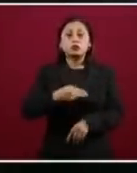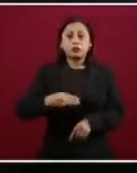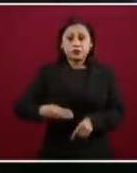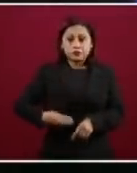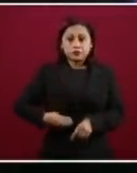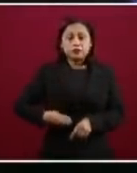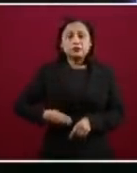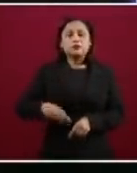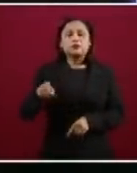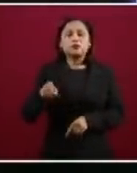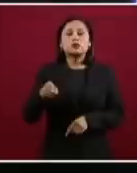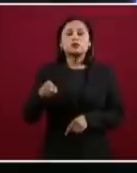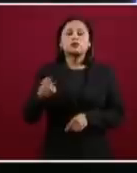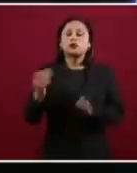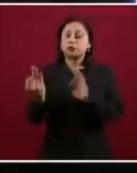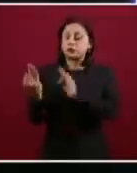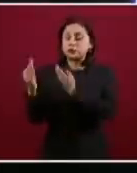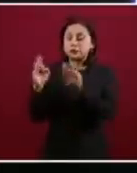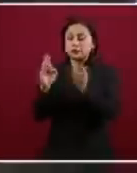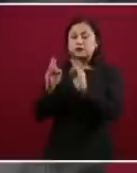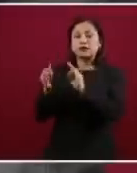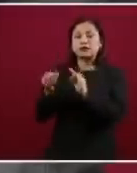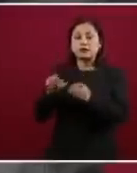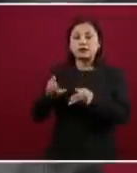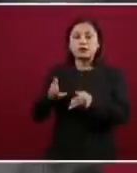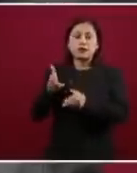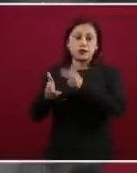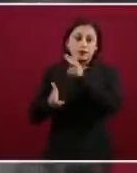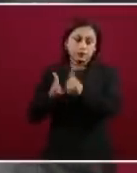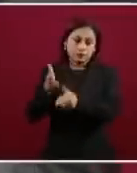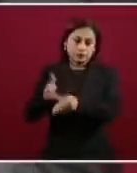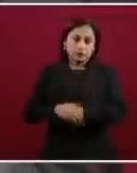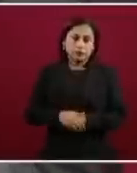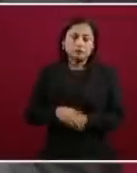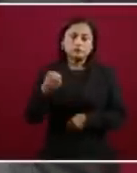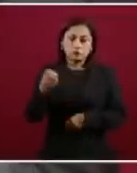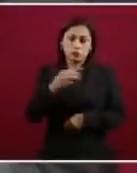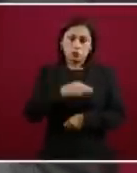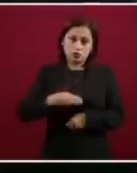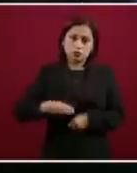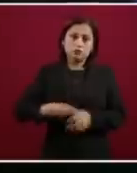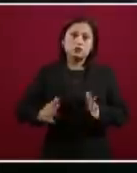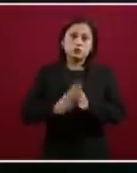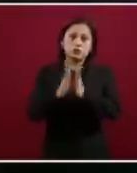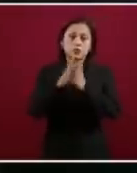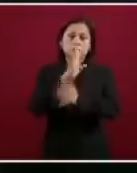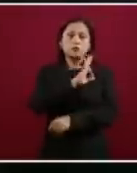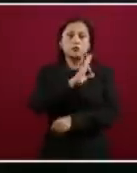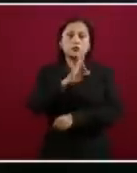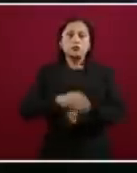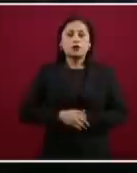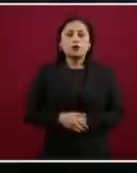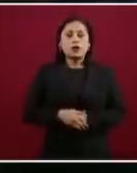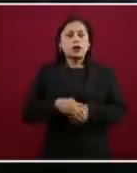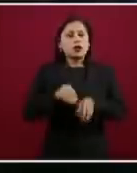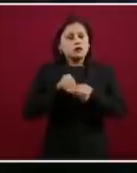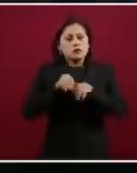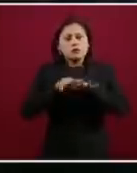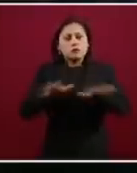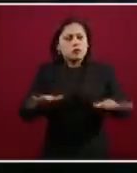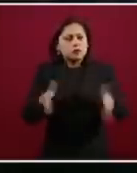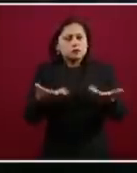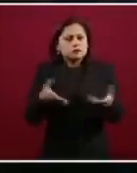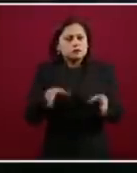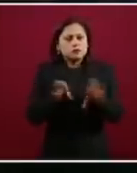directamente involucrados en el trazo de la vía del tren. Ellos serían los municipios que participarían y la información específica